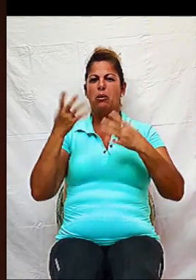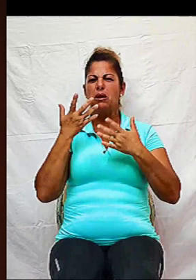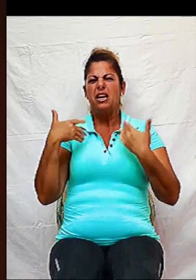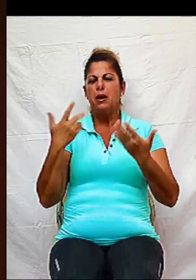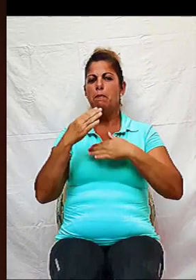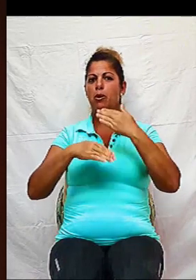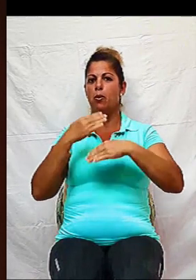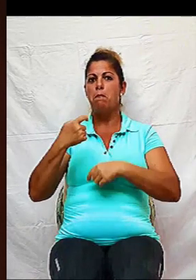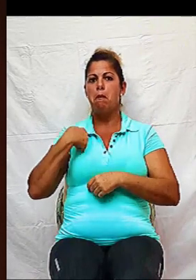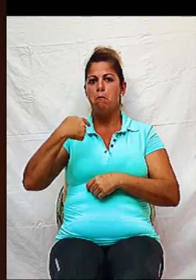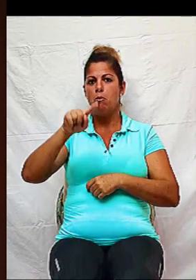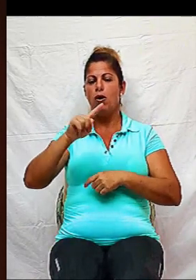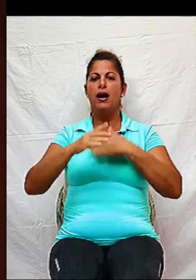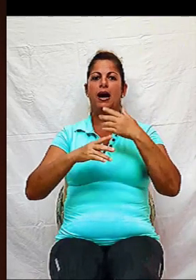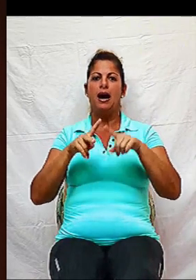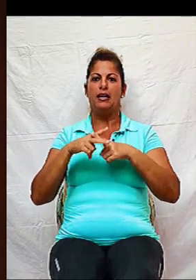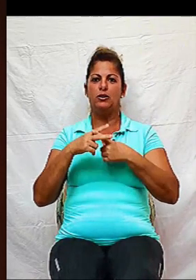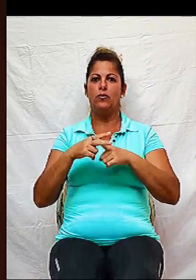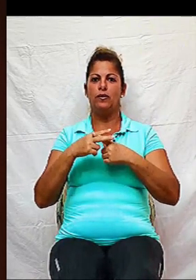a resolver.